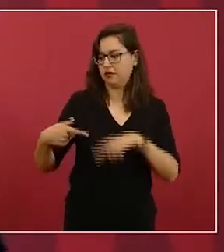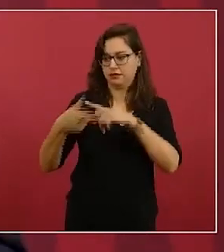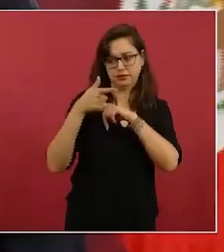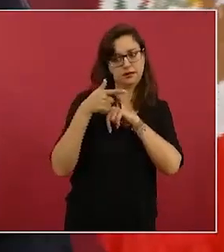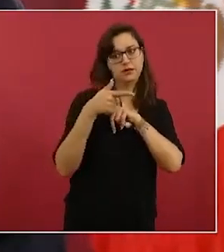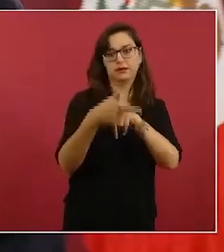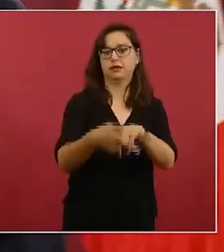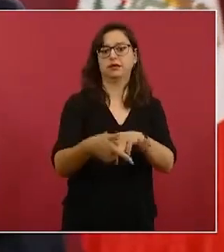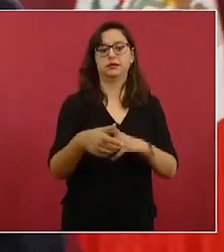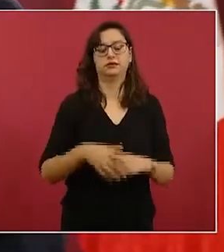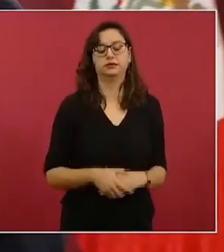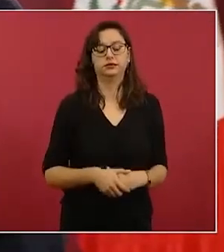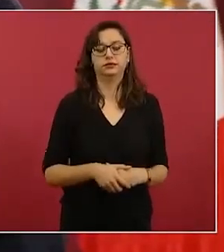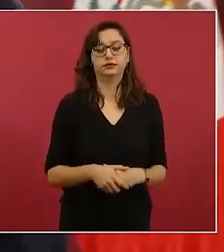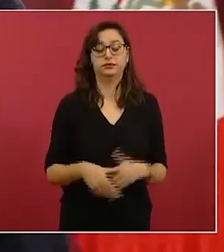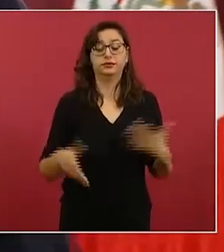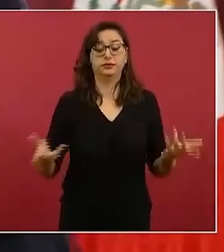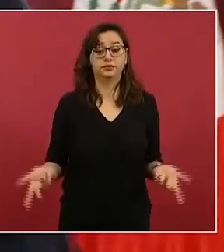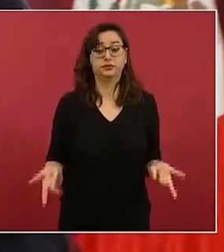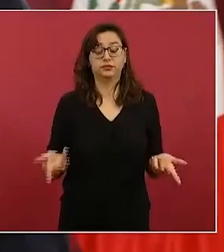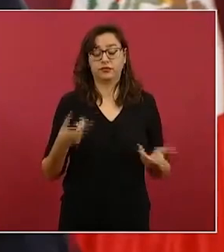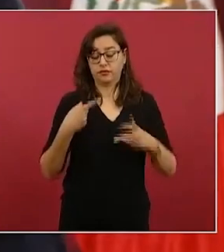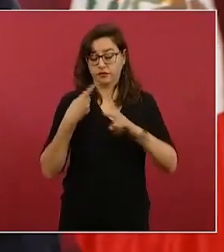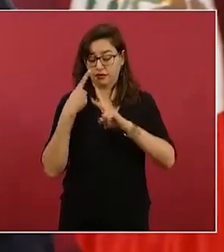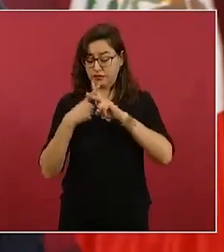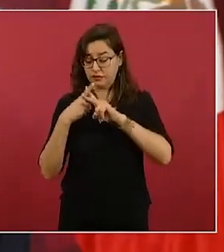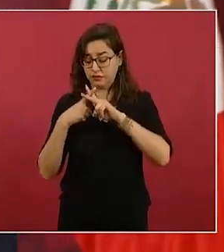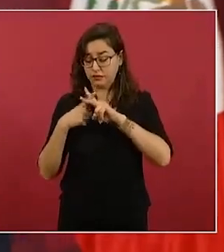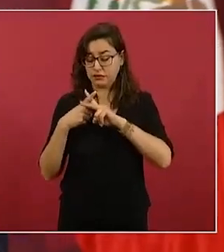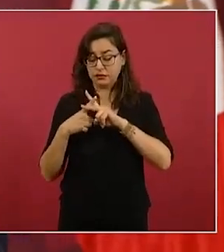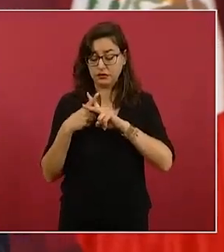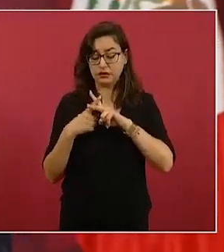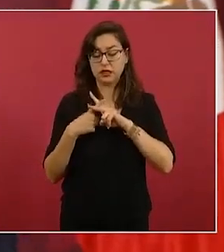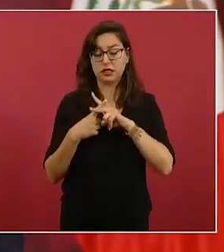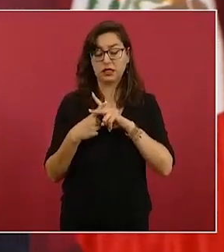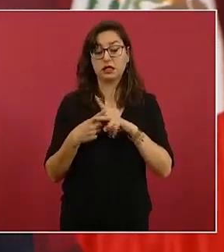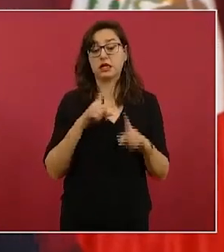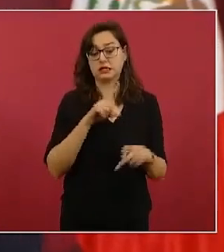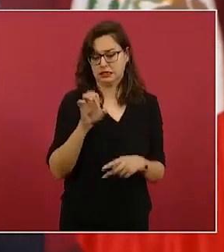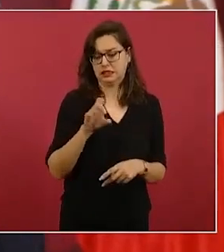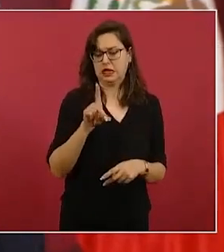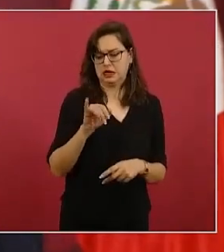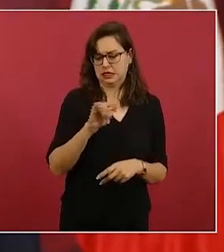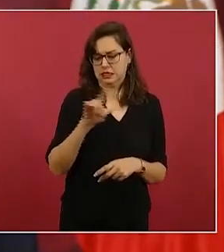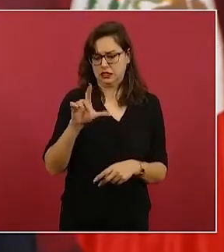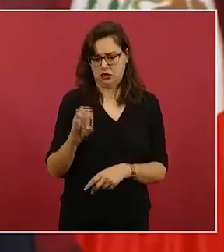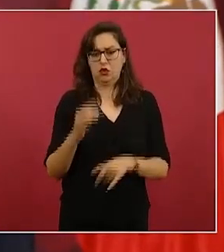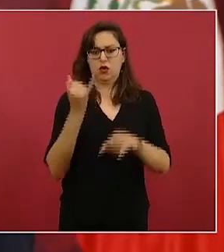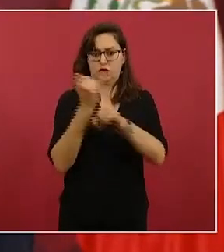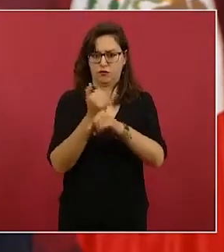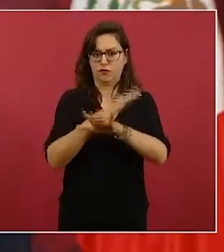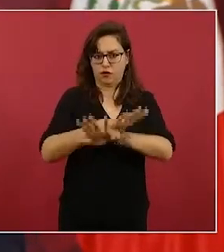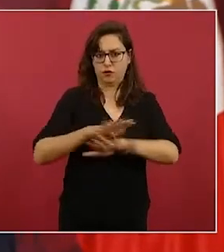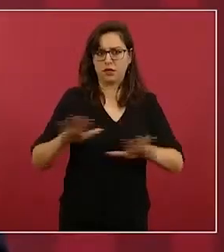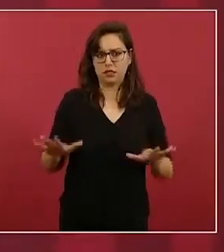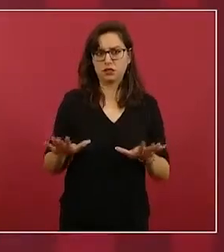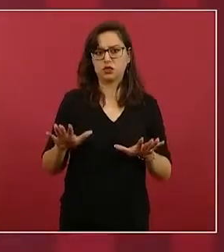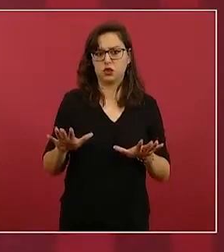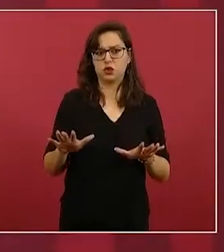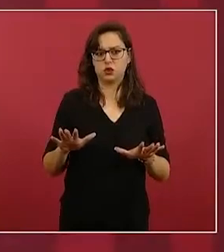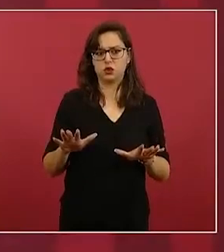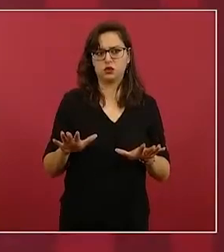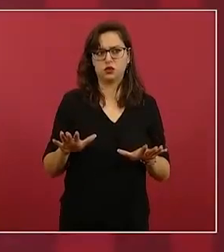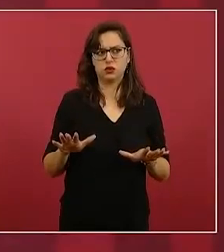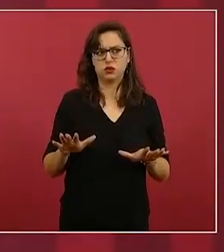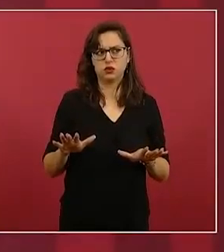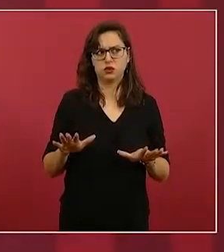el rescate, está en un informe de Zedillo, creo que